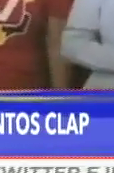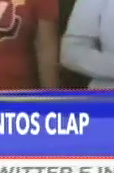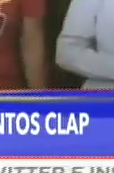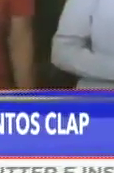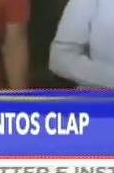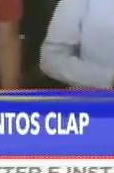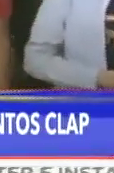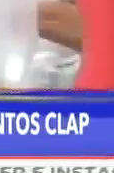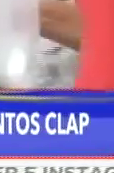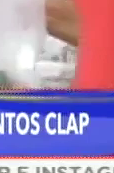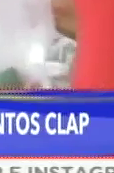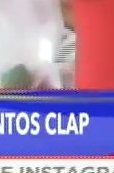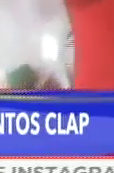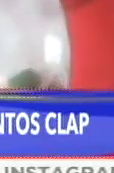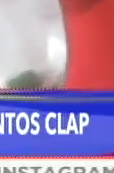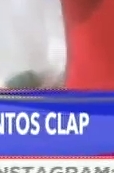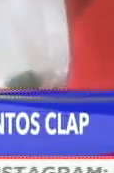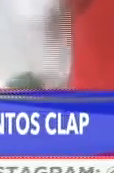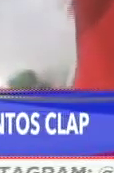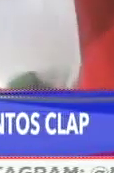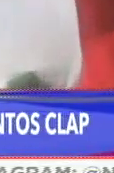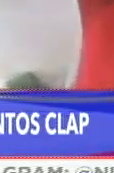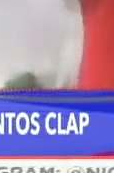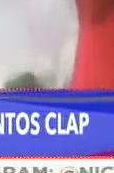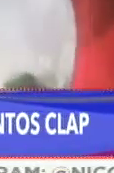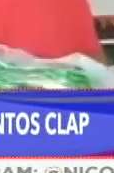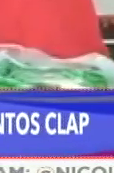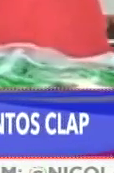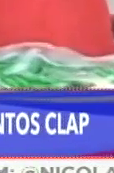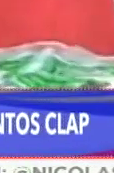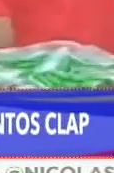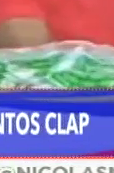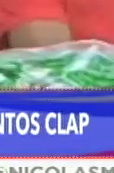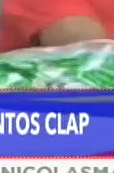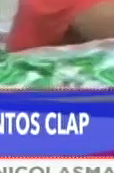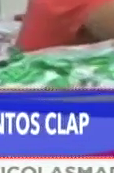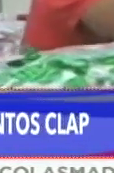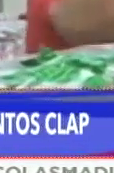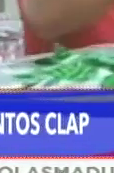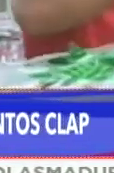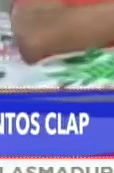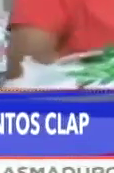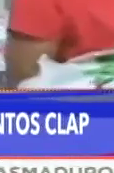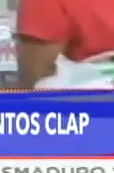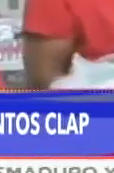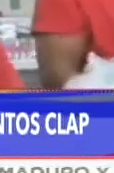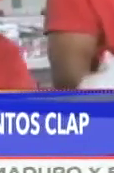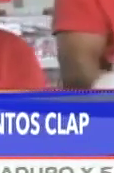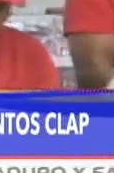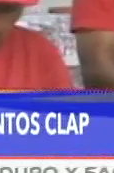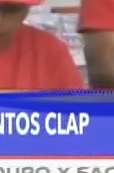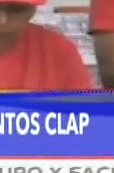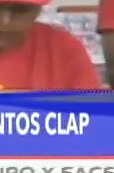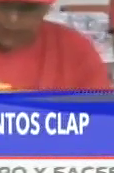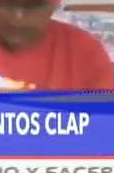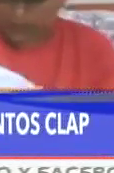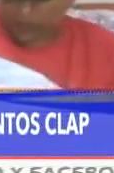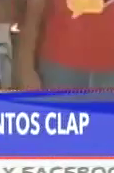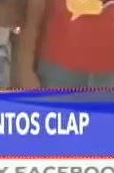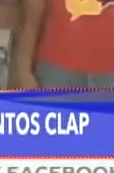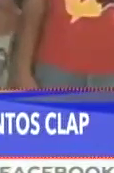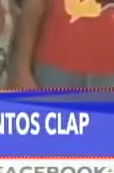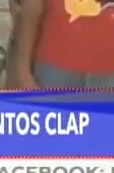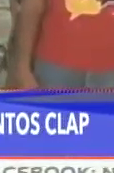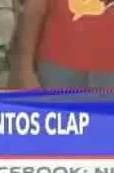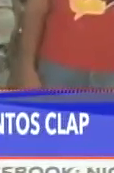nos pueda dar el testimonio. Adelante. Mi comandante en jefe, estamos presentes aquí la milicia bolivariana. Y le digo, aquí está